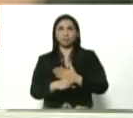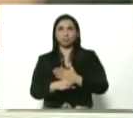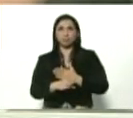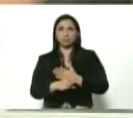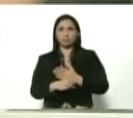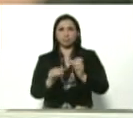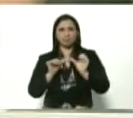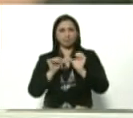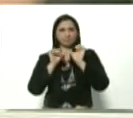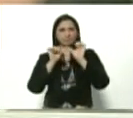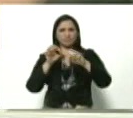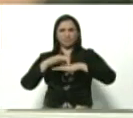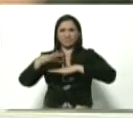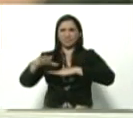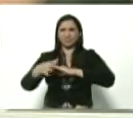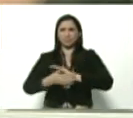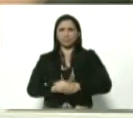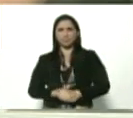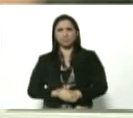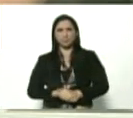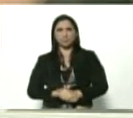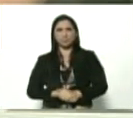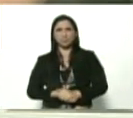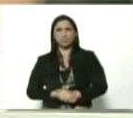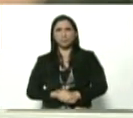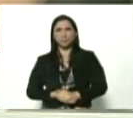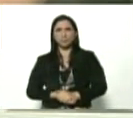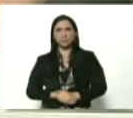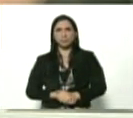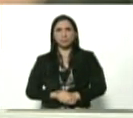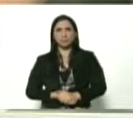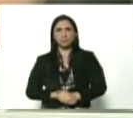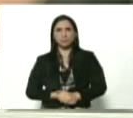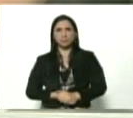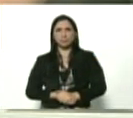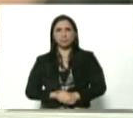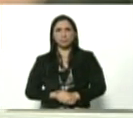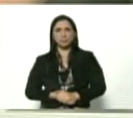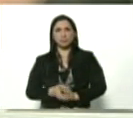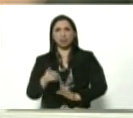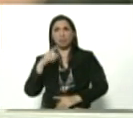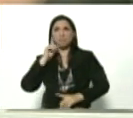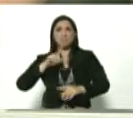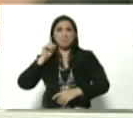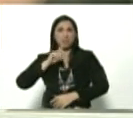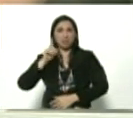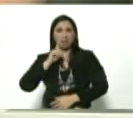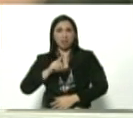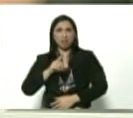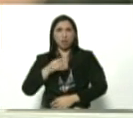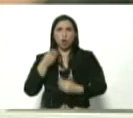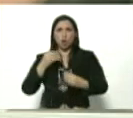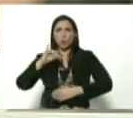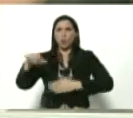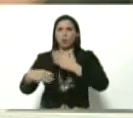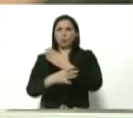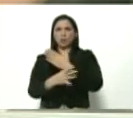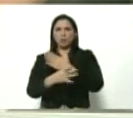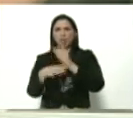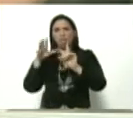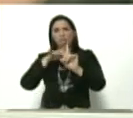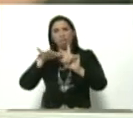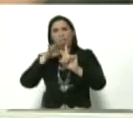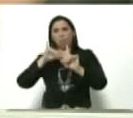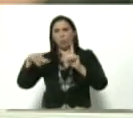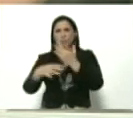se van a seguir dejando llevar nariciados por un improvisador, un delincuente como Juan Guaidó.